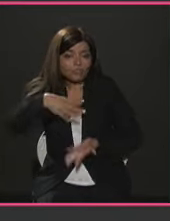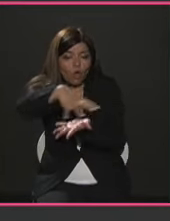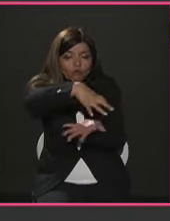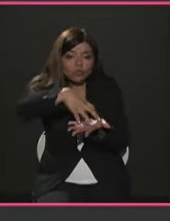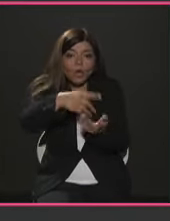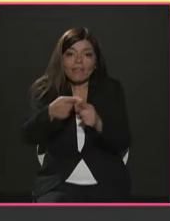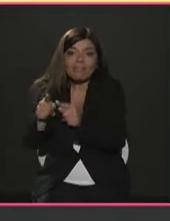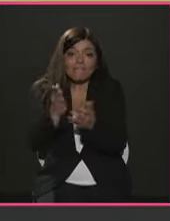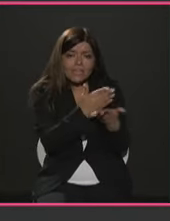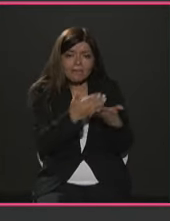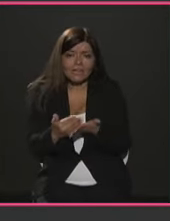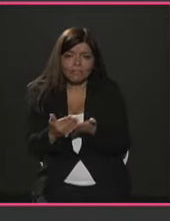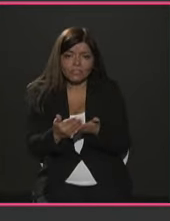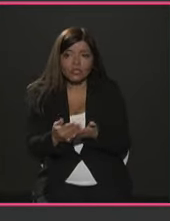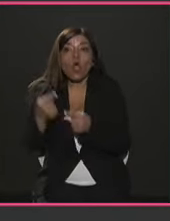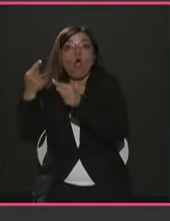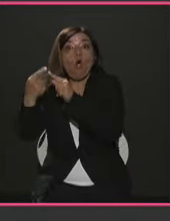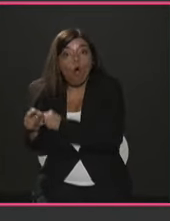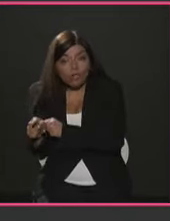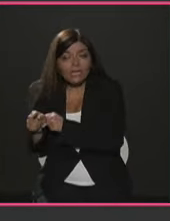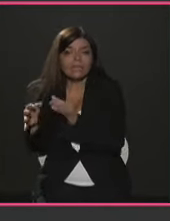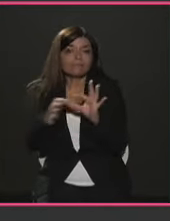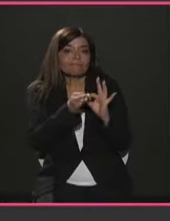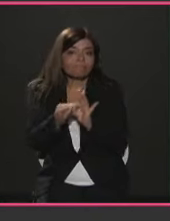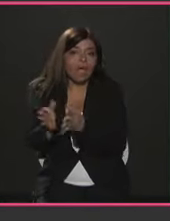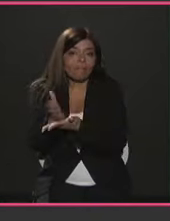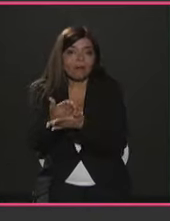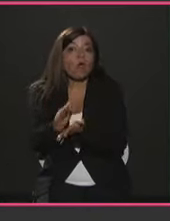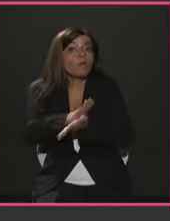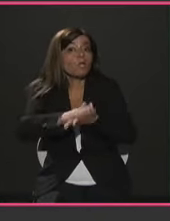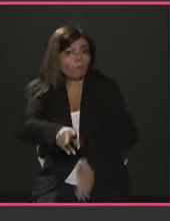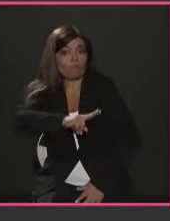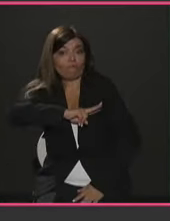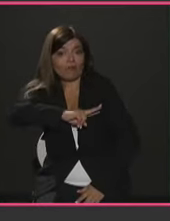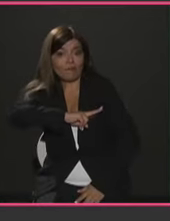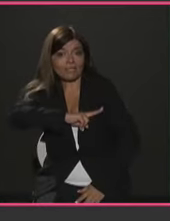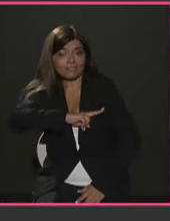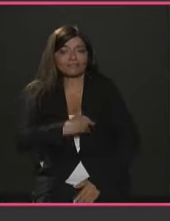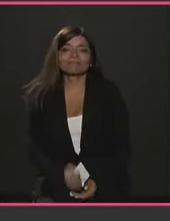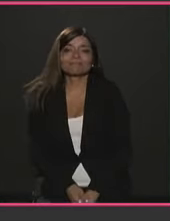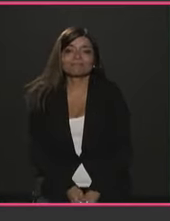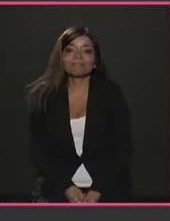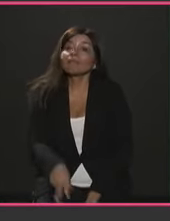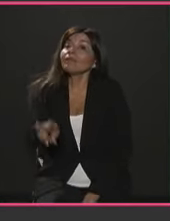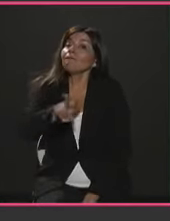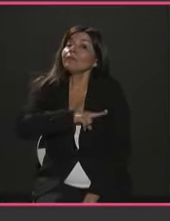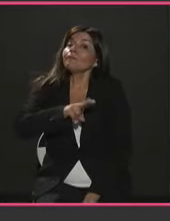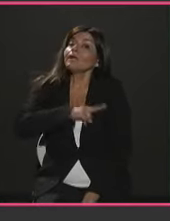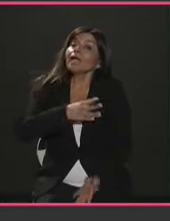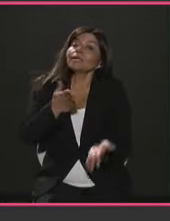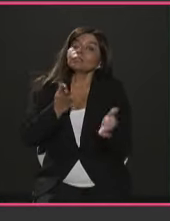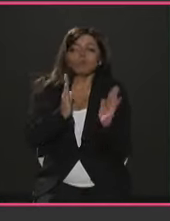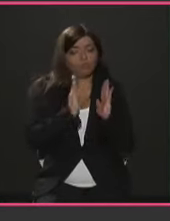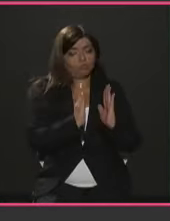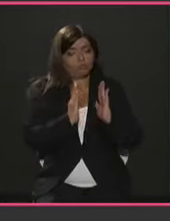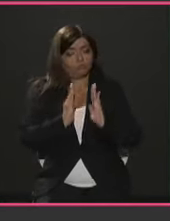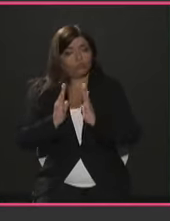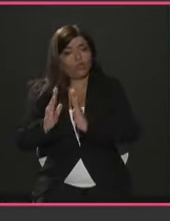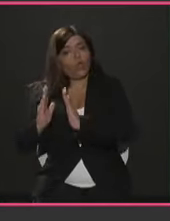otro tipo de planificación y que es planificación Y esto es Valparaíso y Valparaíso nace relativamente